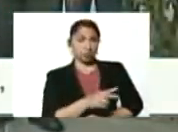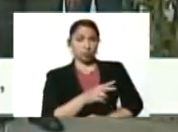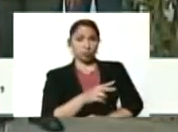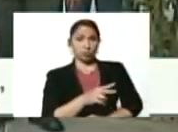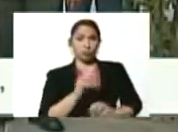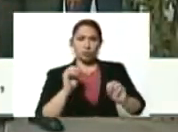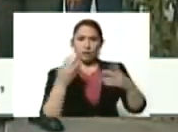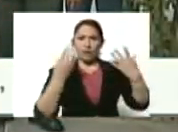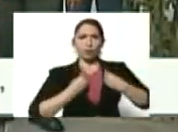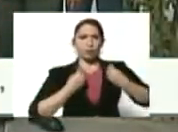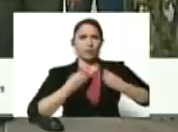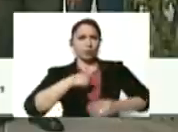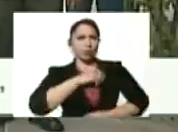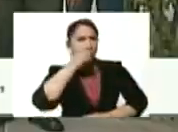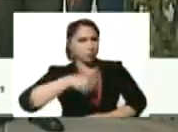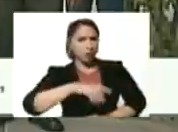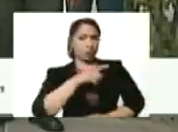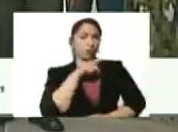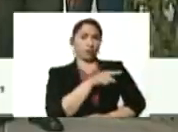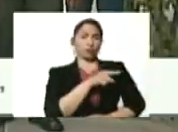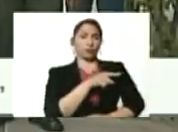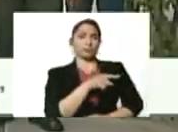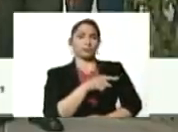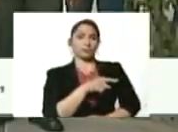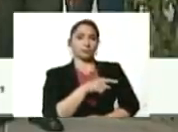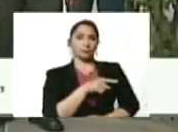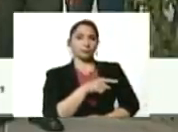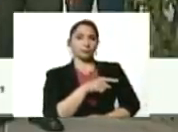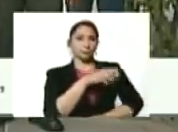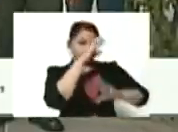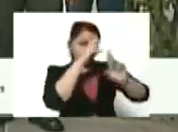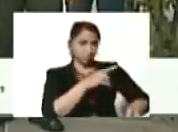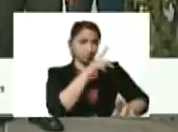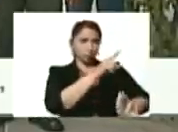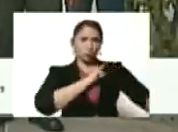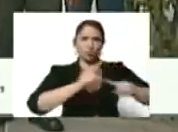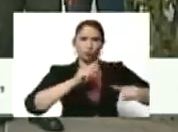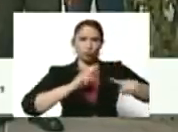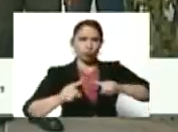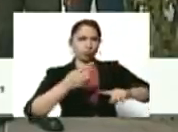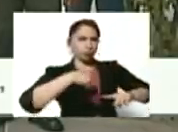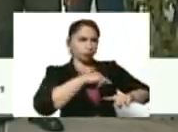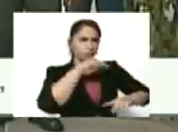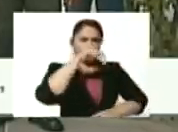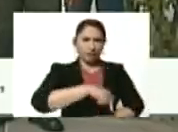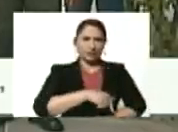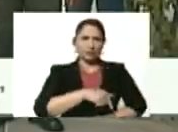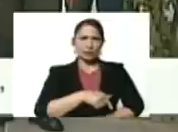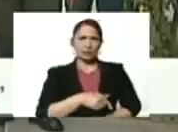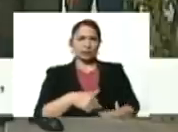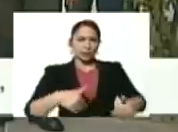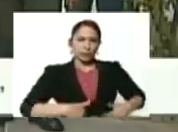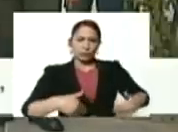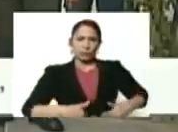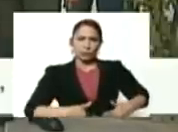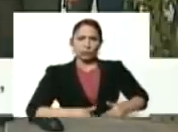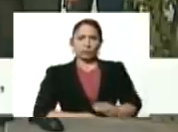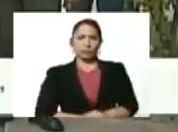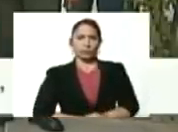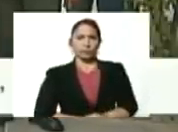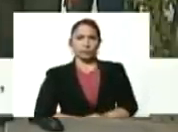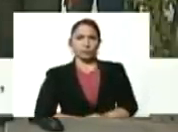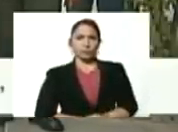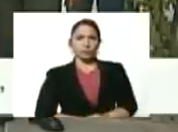salvando la vida a nuestro pueblo. Y por eso, bueno, siguiendo sus instrucciones, y aquí vamos a estar fajados para poner, mi